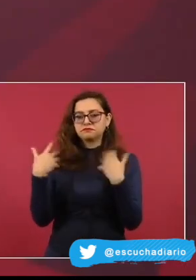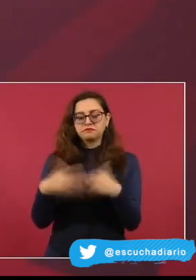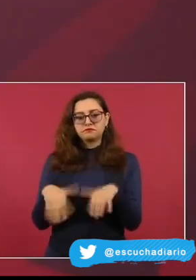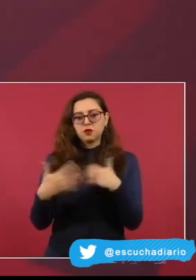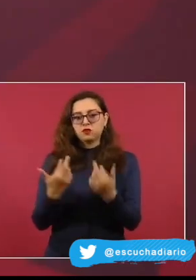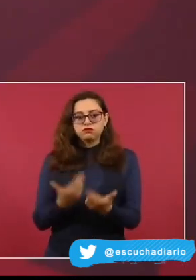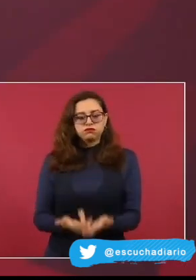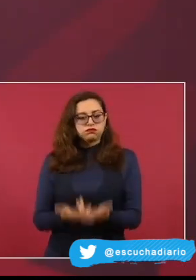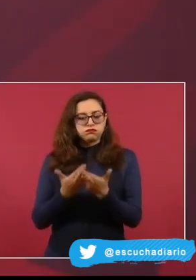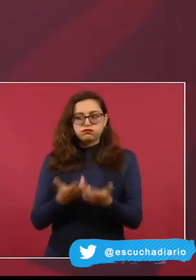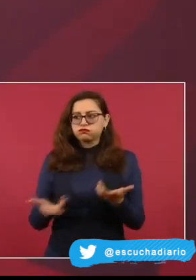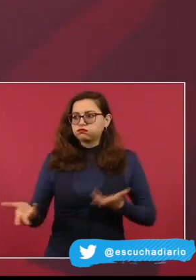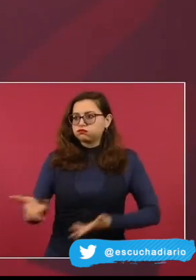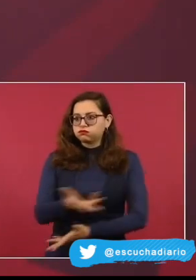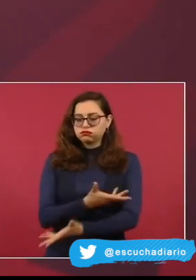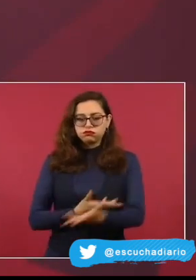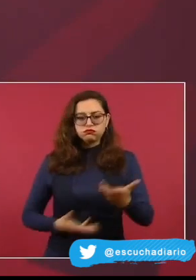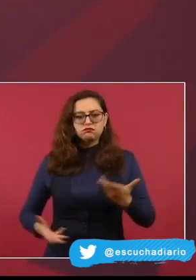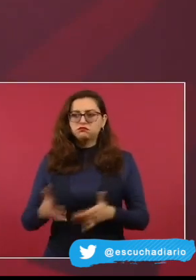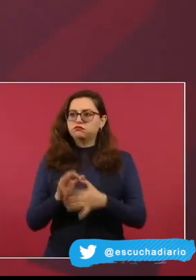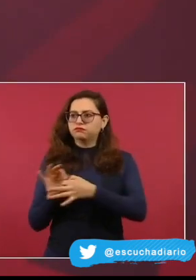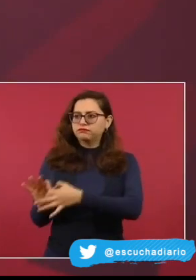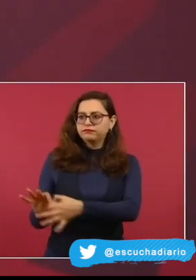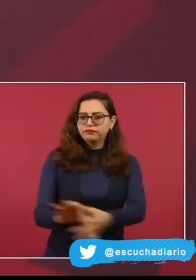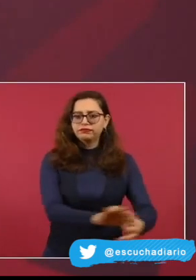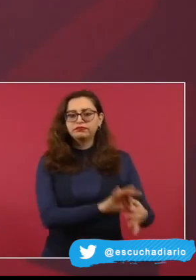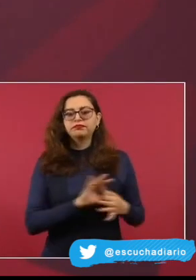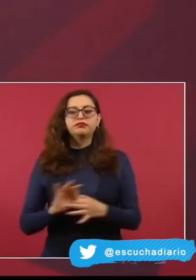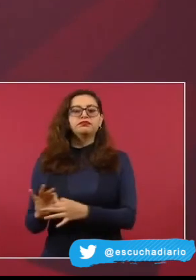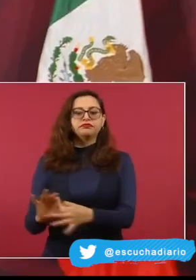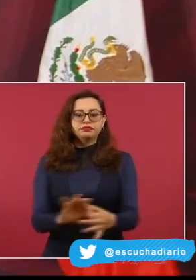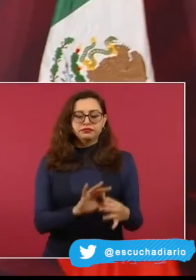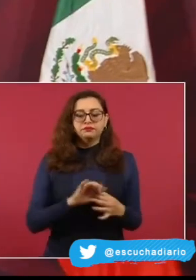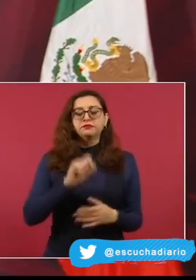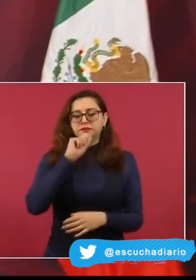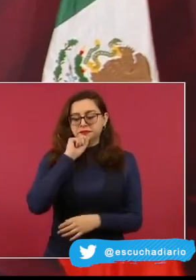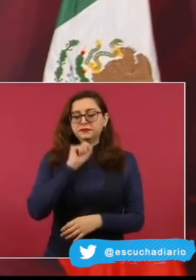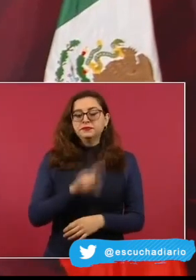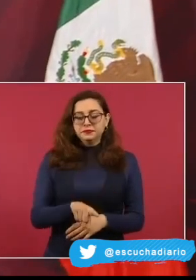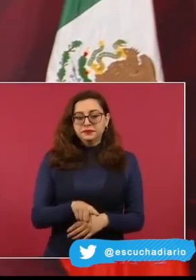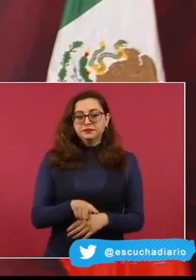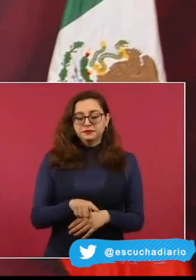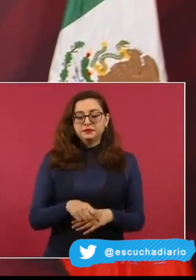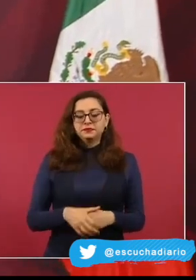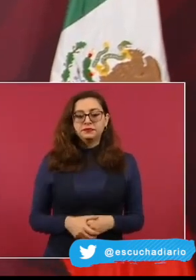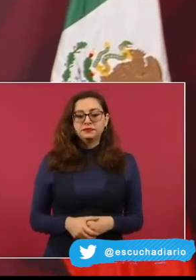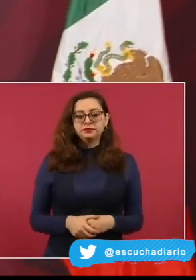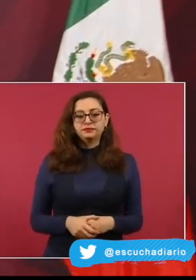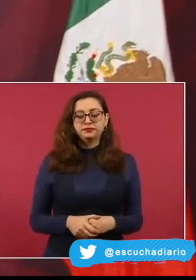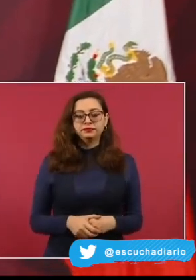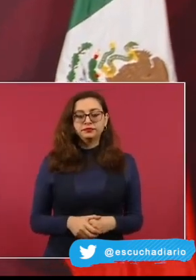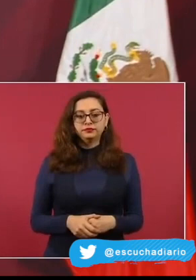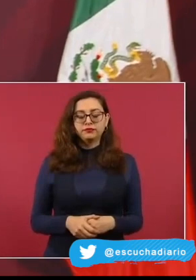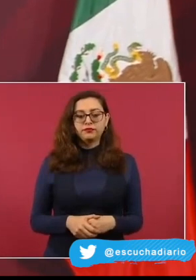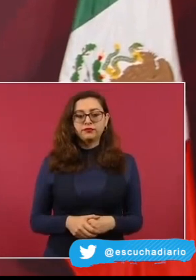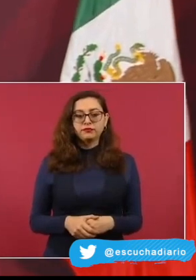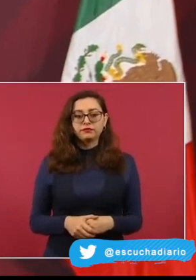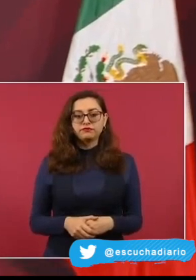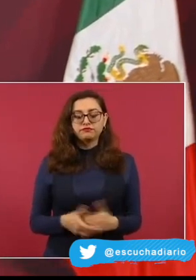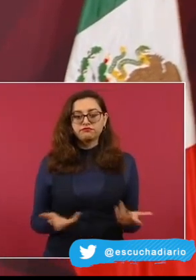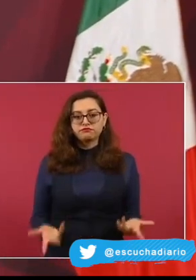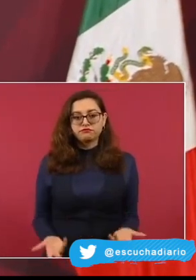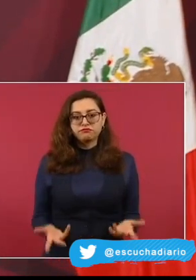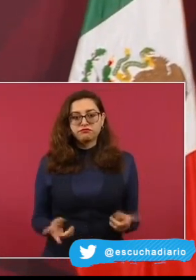guardia nacional tendrá presencia a partir de este jueves para la vigilancia del metro y seguridad de los el operativo durará unos meses